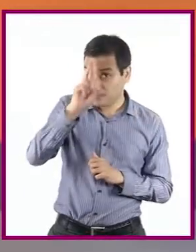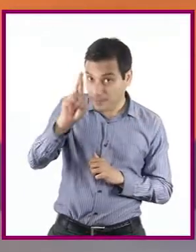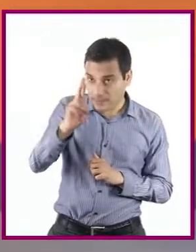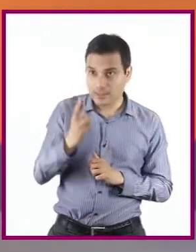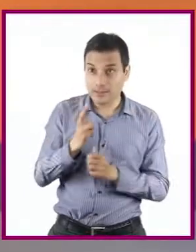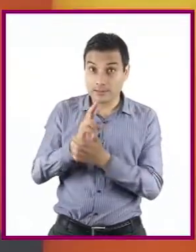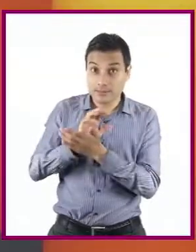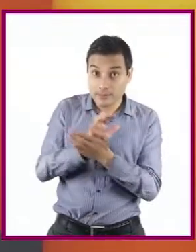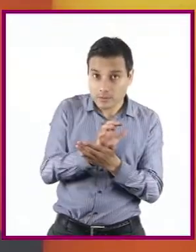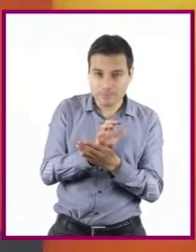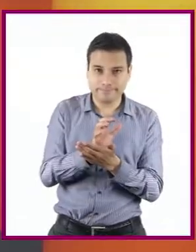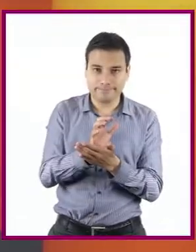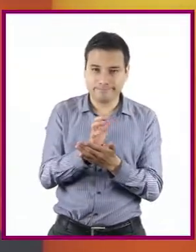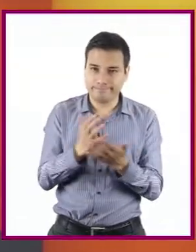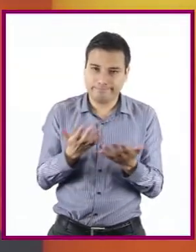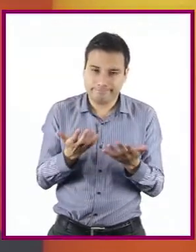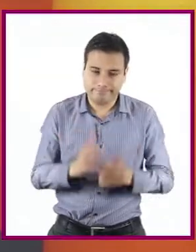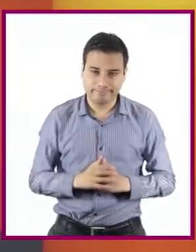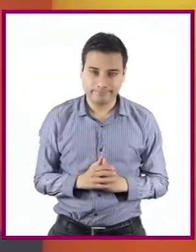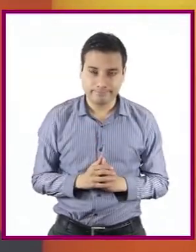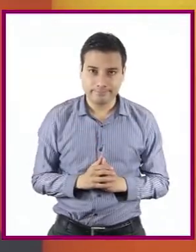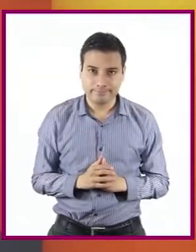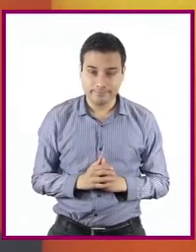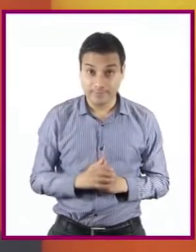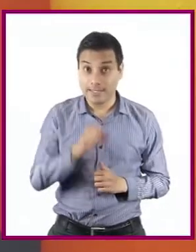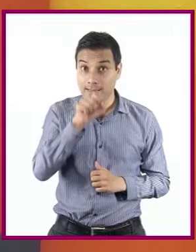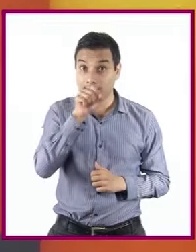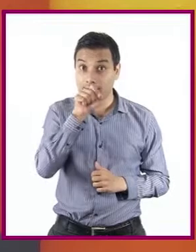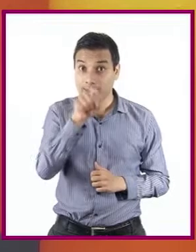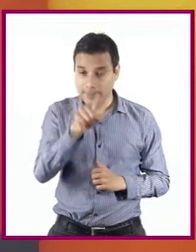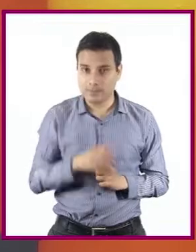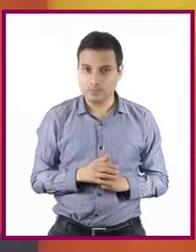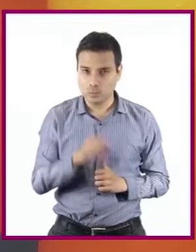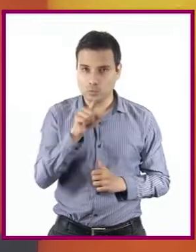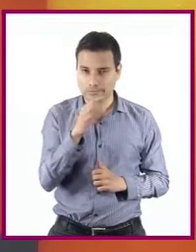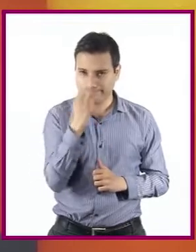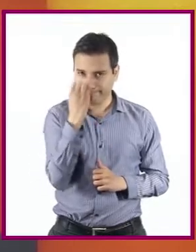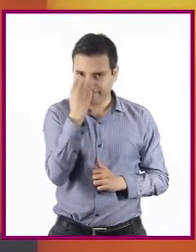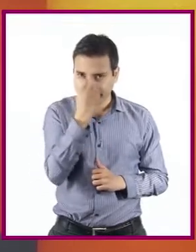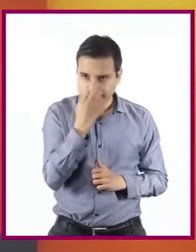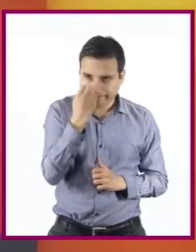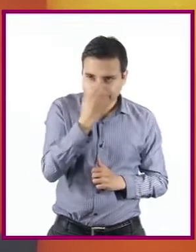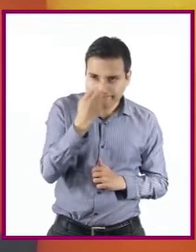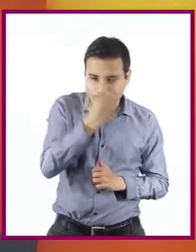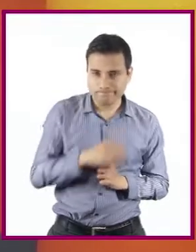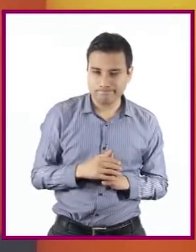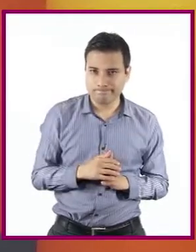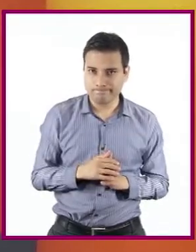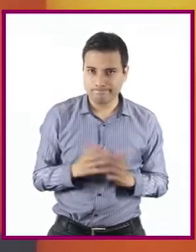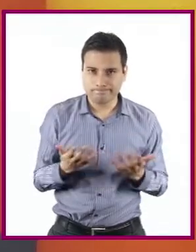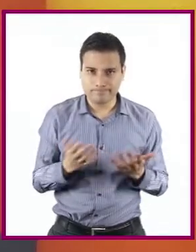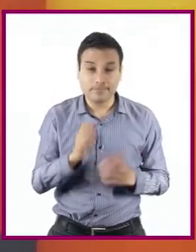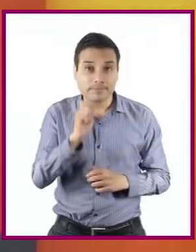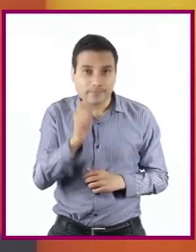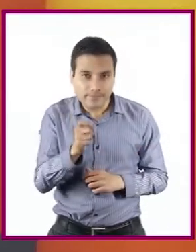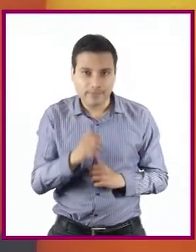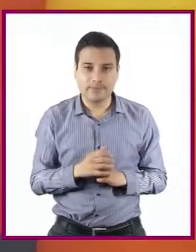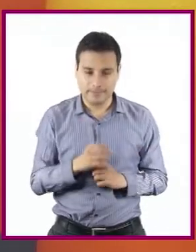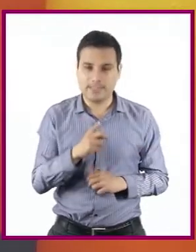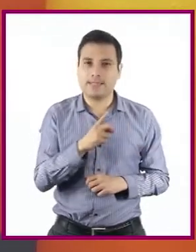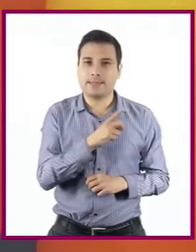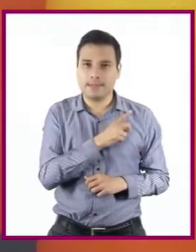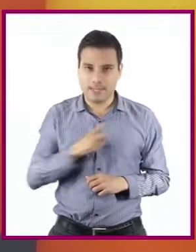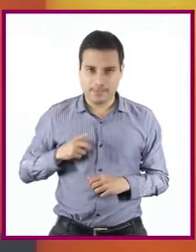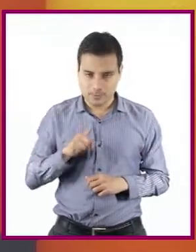no discriminación. También podrán poner en práctica su capacidad de juicio crítico al reconocer la importancia del derecho a la igualdad